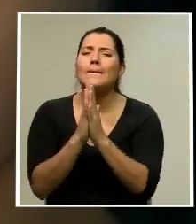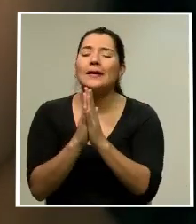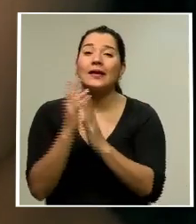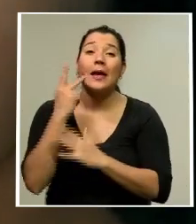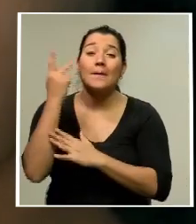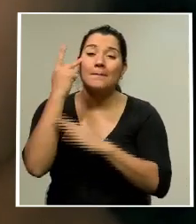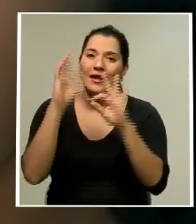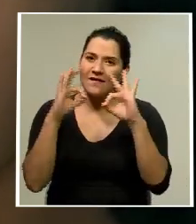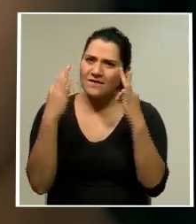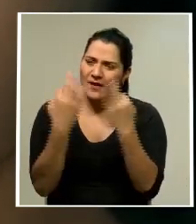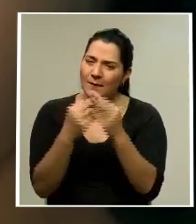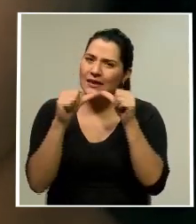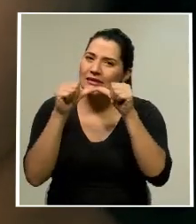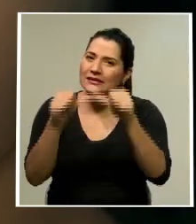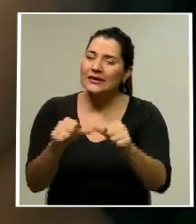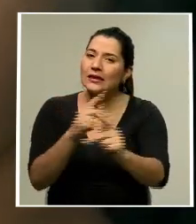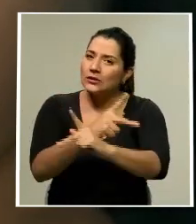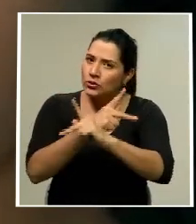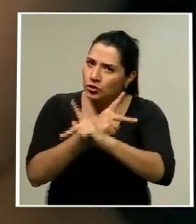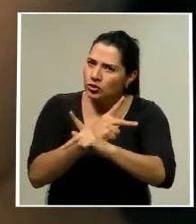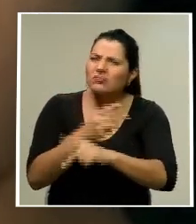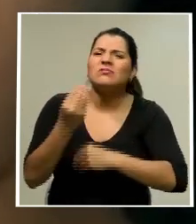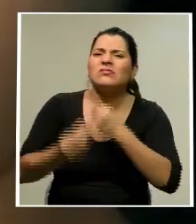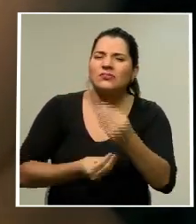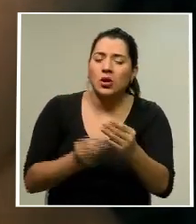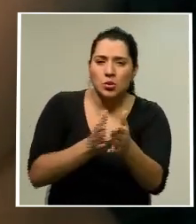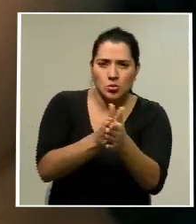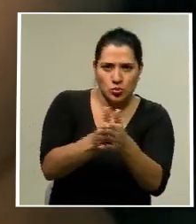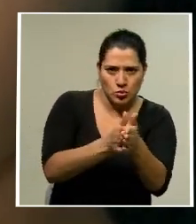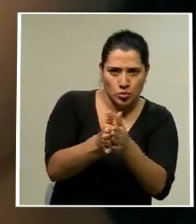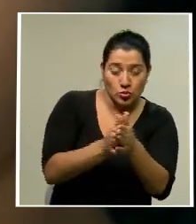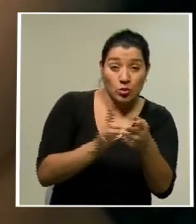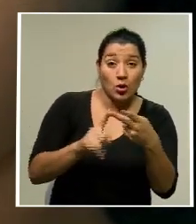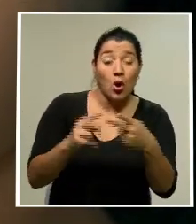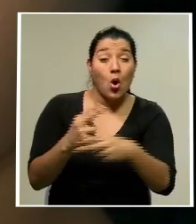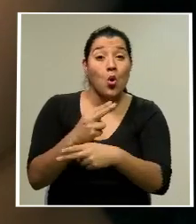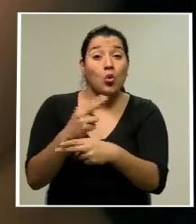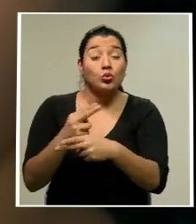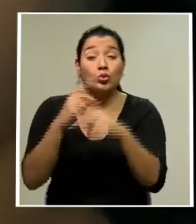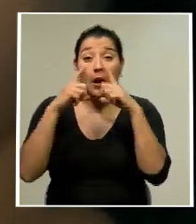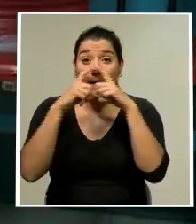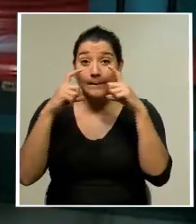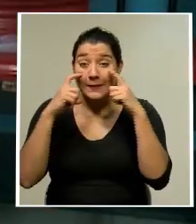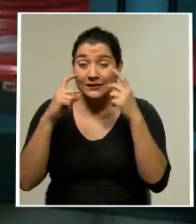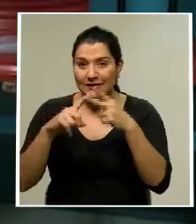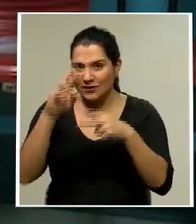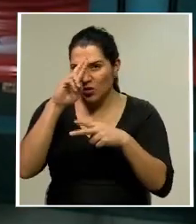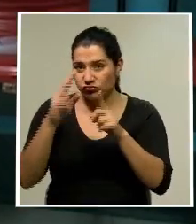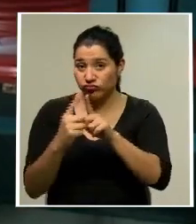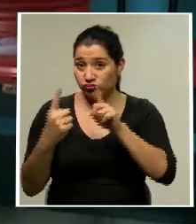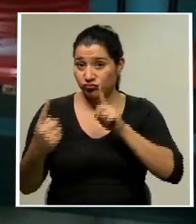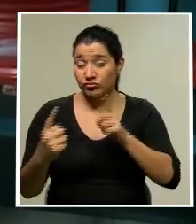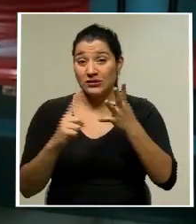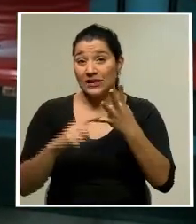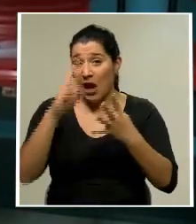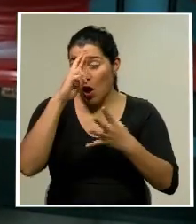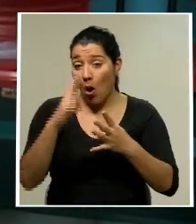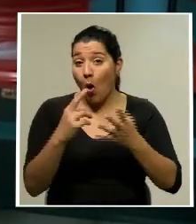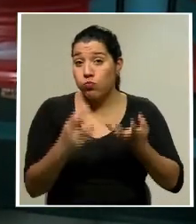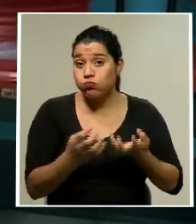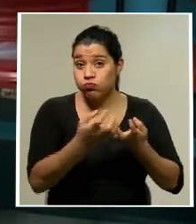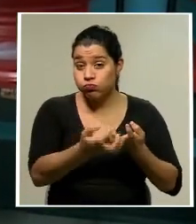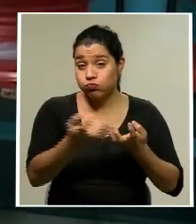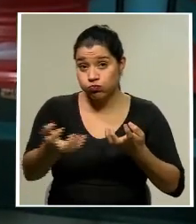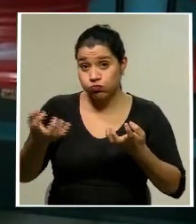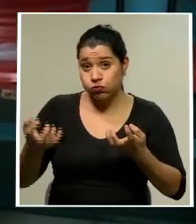con las medidas de prevención como el lavado de manos constante, uso de mascarilla, distanciamiento y respetar la burbuja social, ya